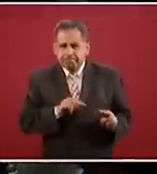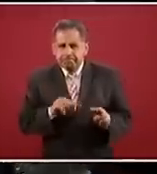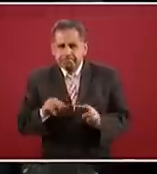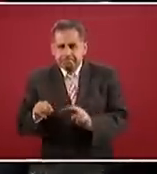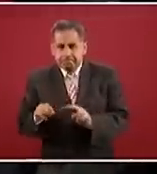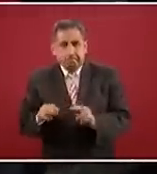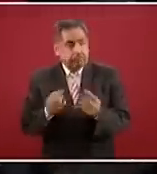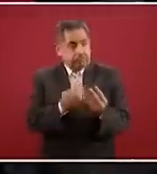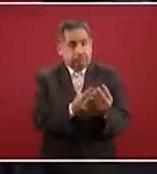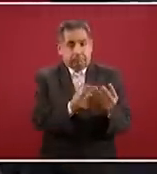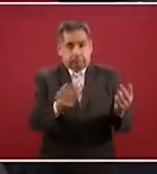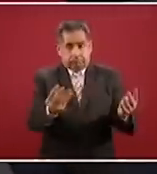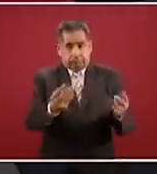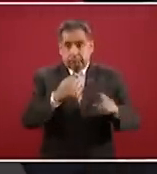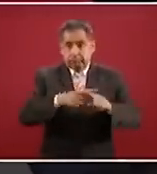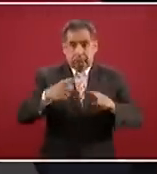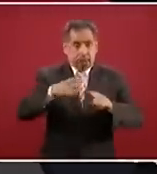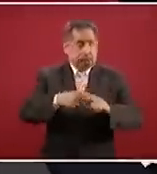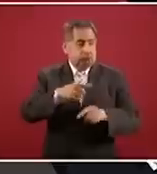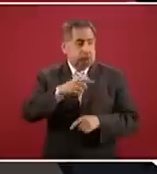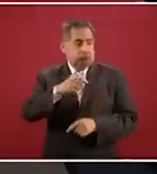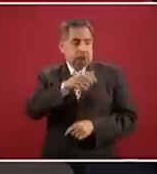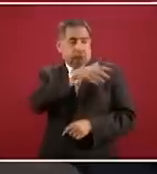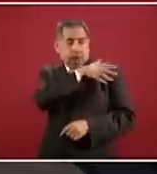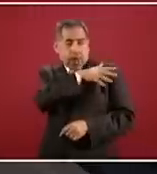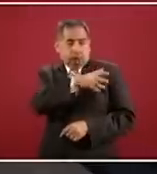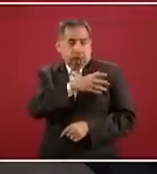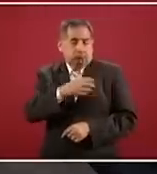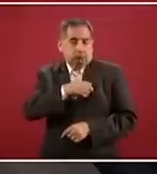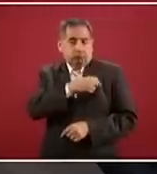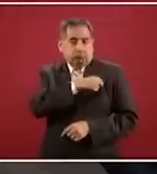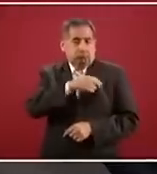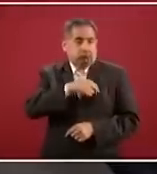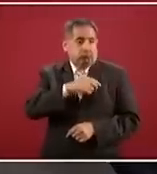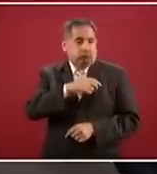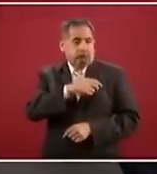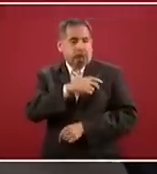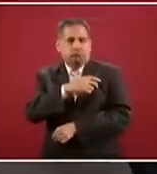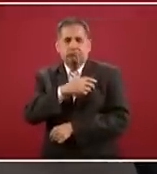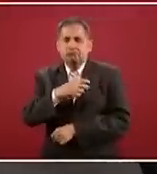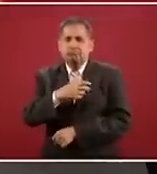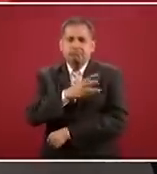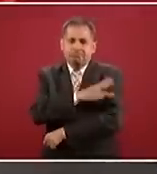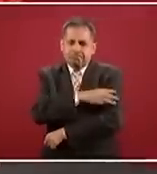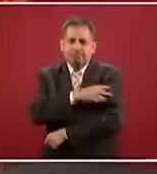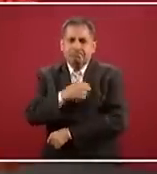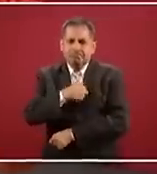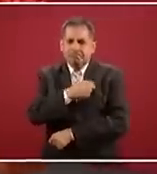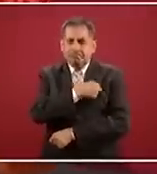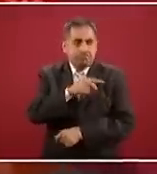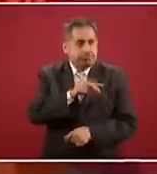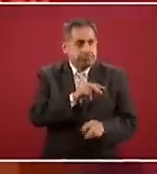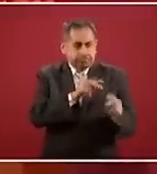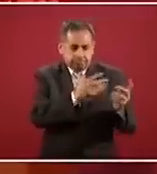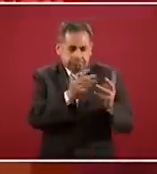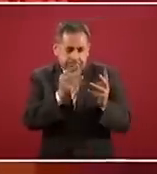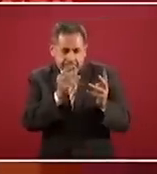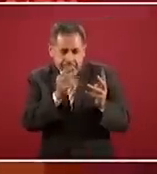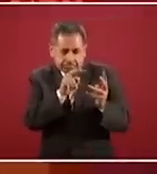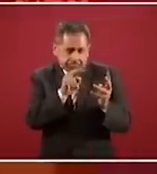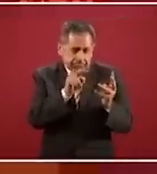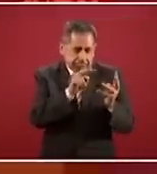de todos los almirantes, de todos los generales de división, y en los dos casos